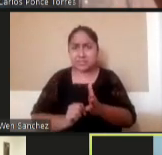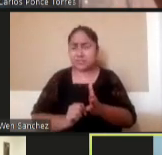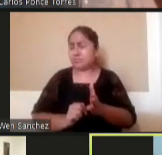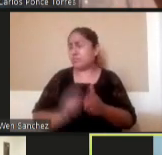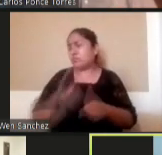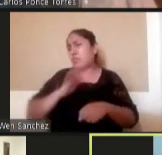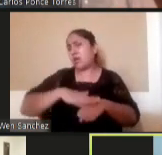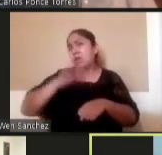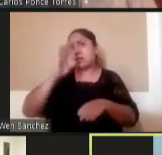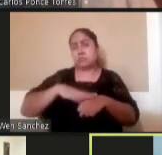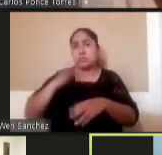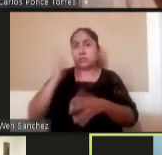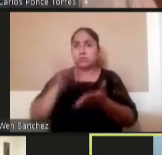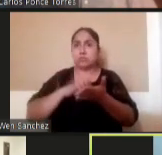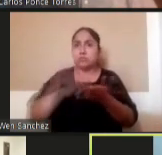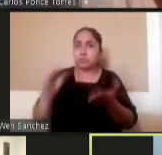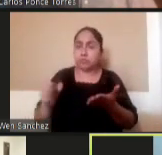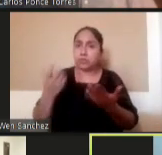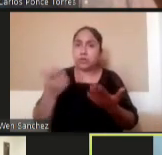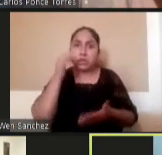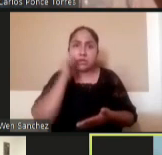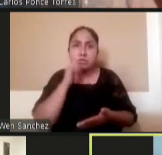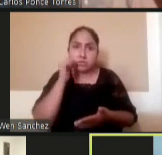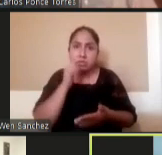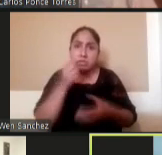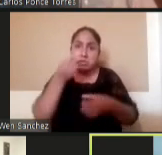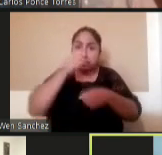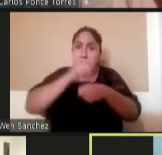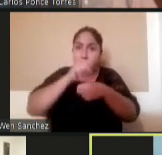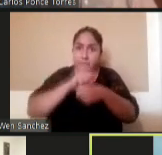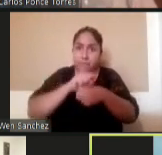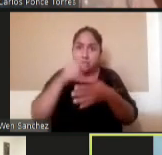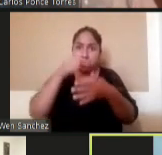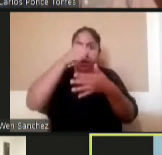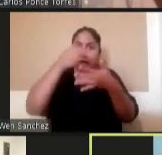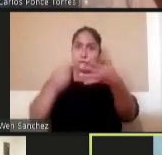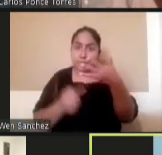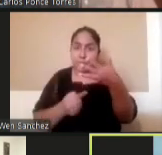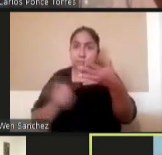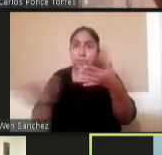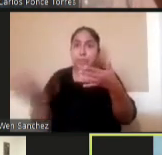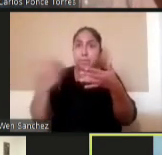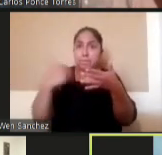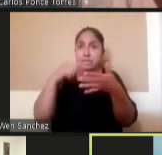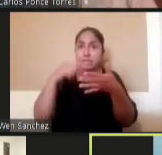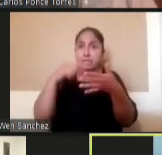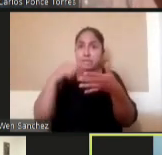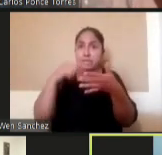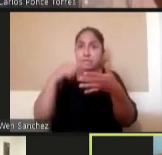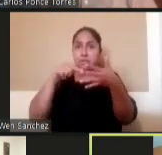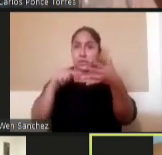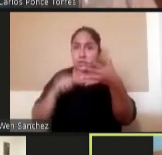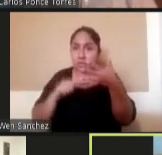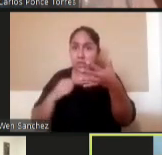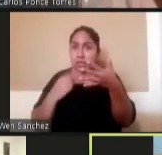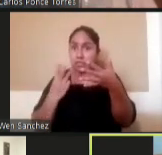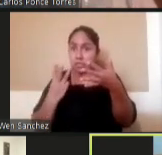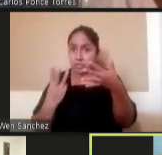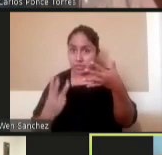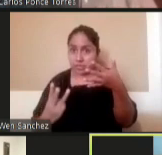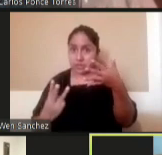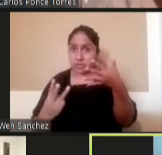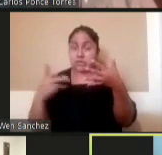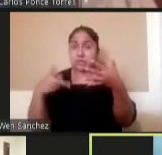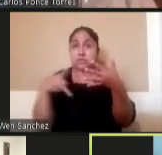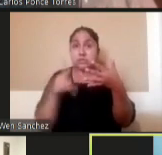la semana, son 2 y a veces solamente 1. Esto es en el área